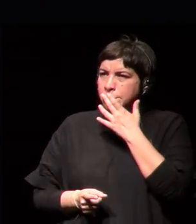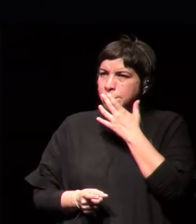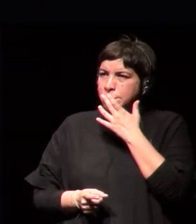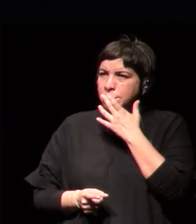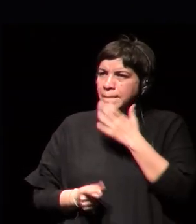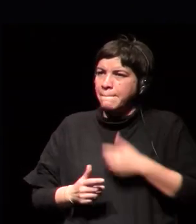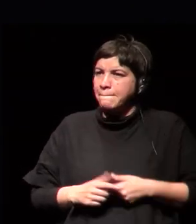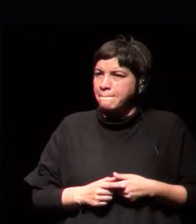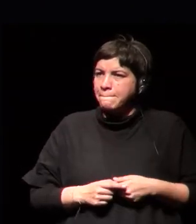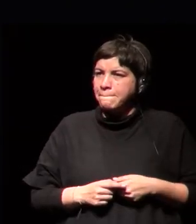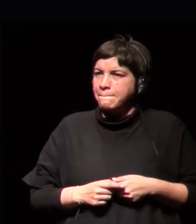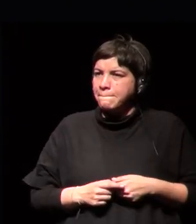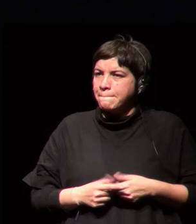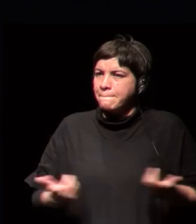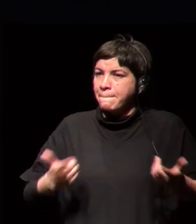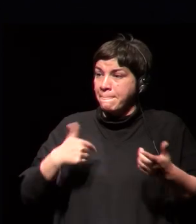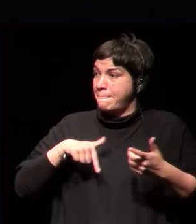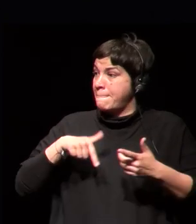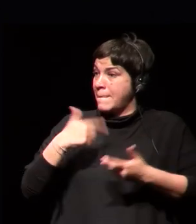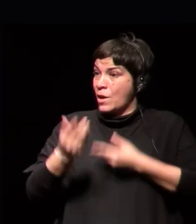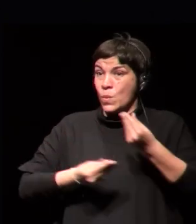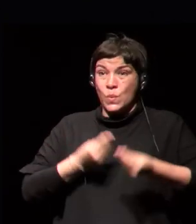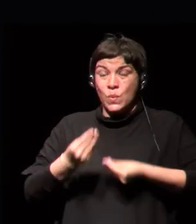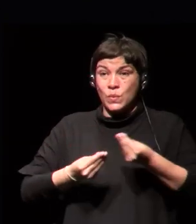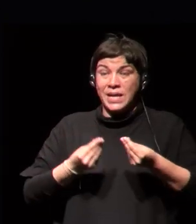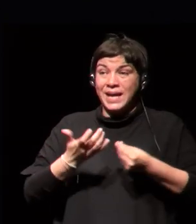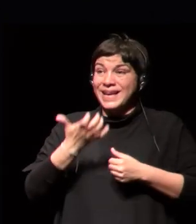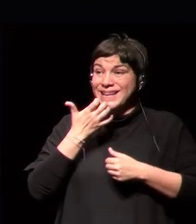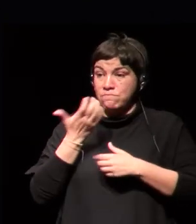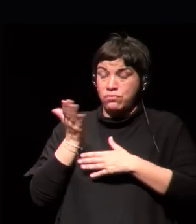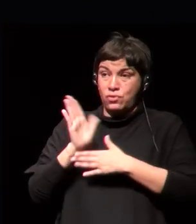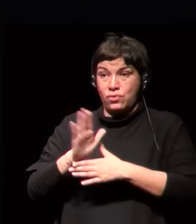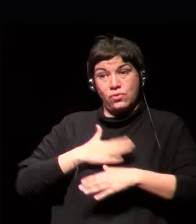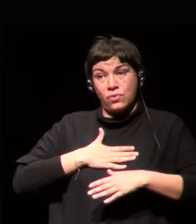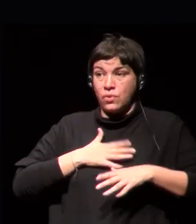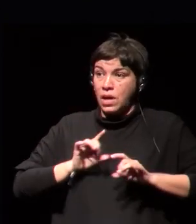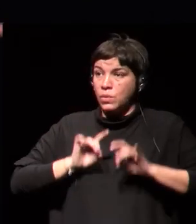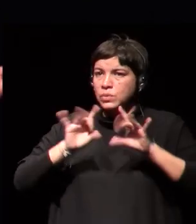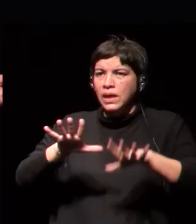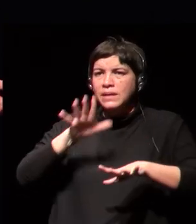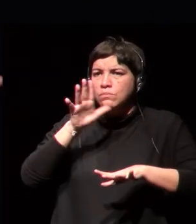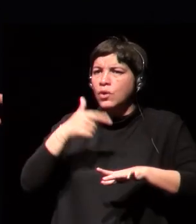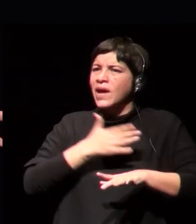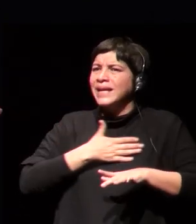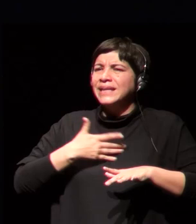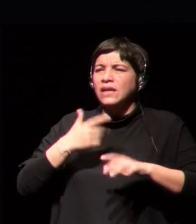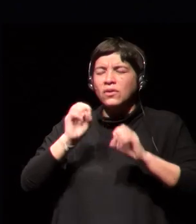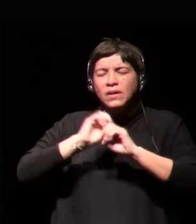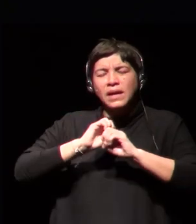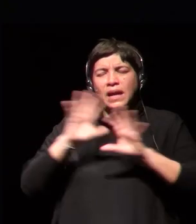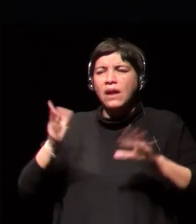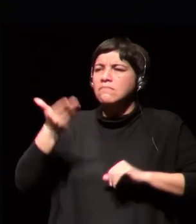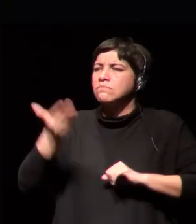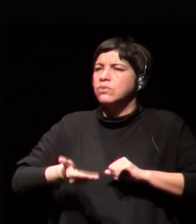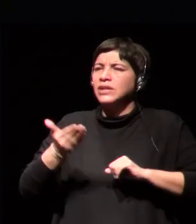Utilizo este ejemplo procedente de Australia porque quiero que quede patente la importancia de la exclusión narrativa, porque no